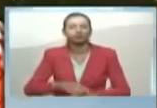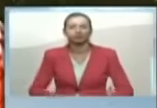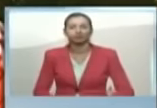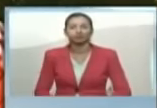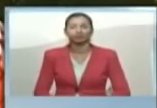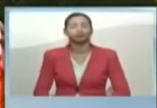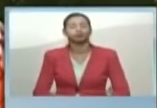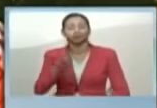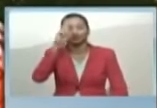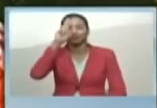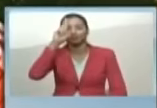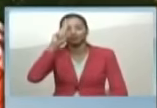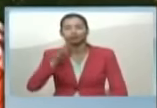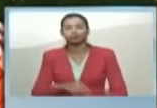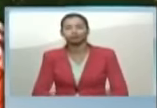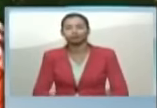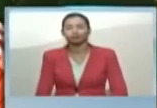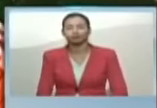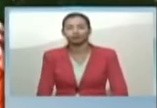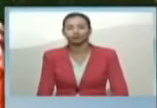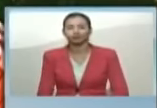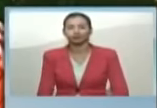Tiene razón, hay que convocarlo.